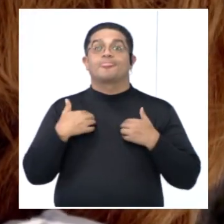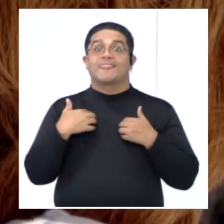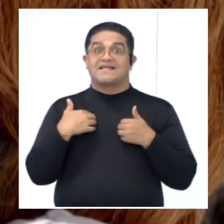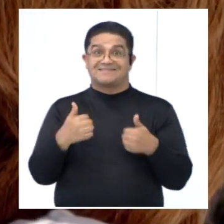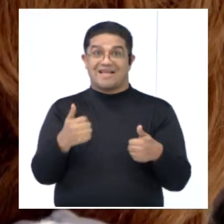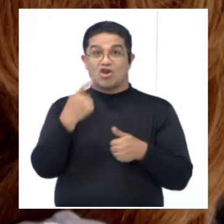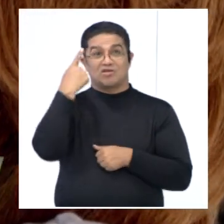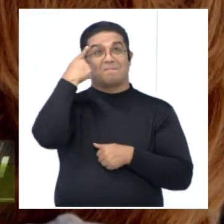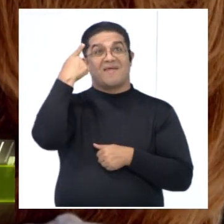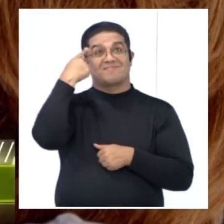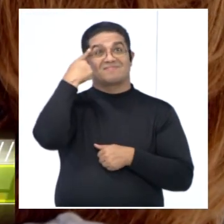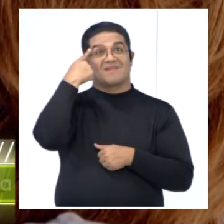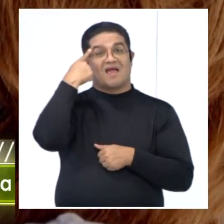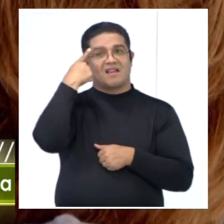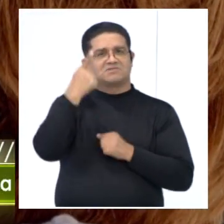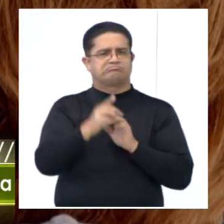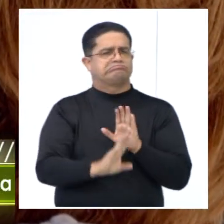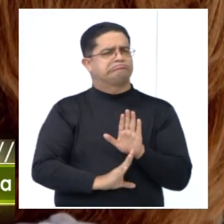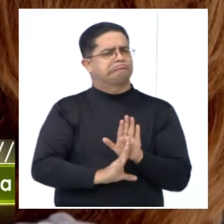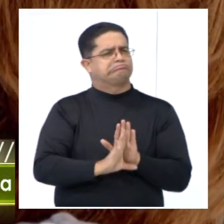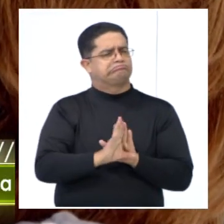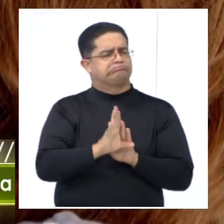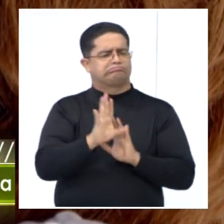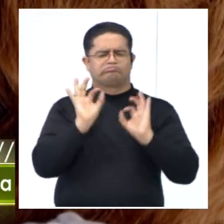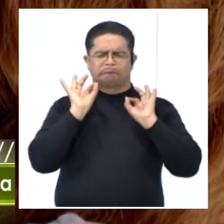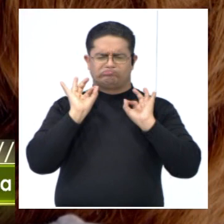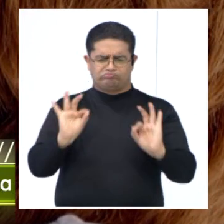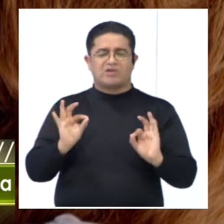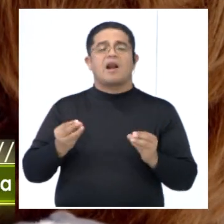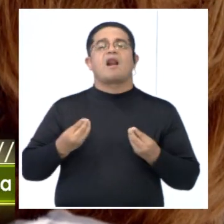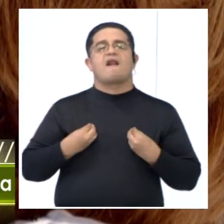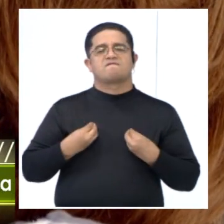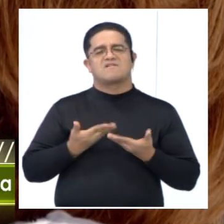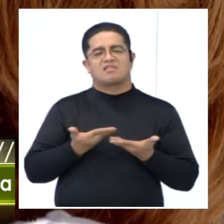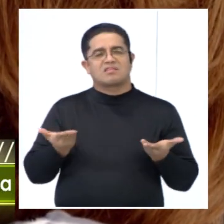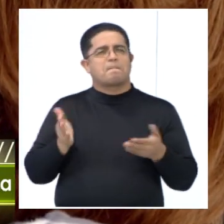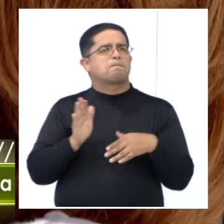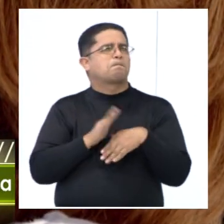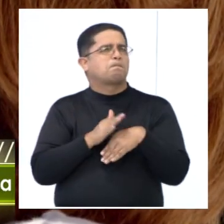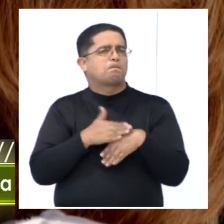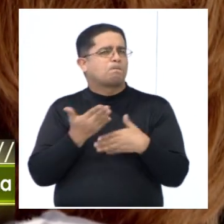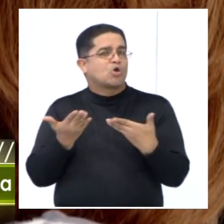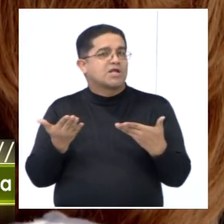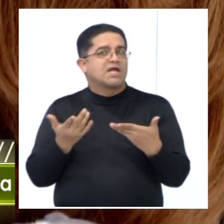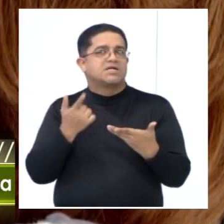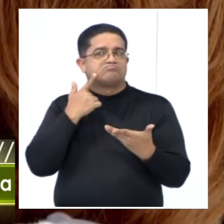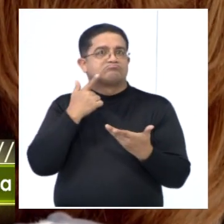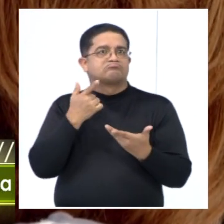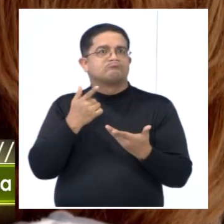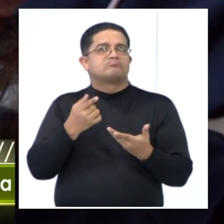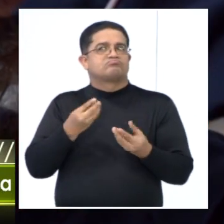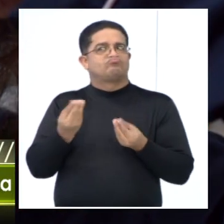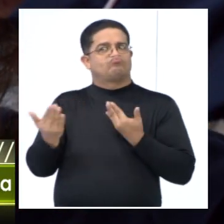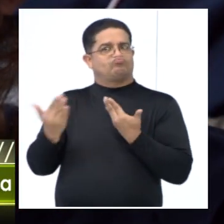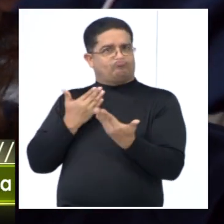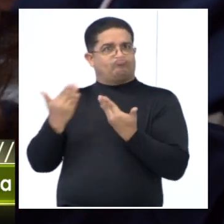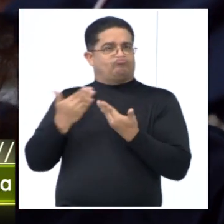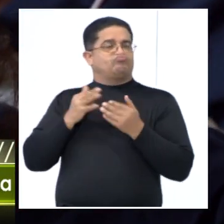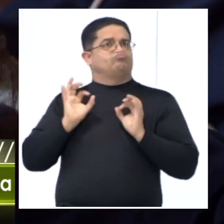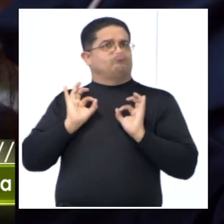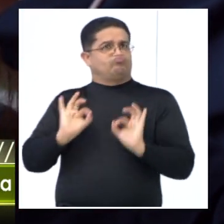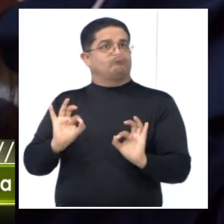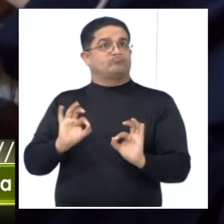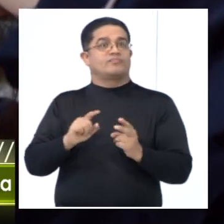mental mejora significativamente la calidad de vida de las personas debido a que fortalece las relaciones interpersonales, aumenta